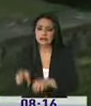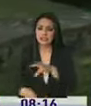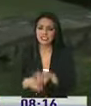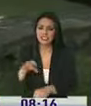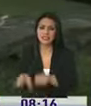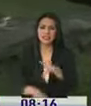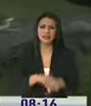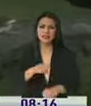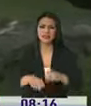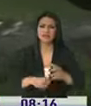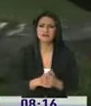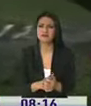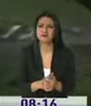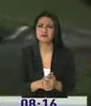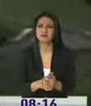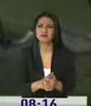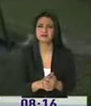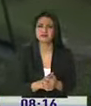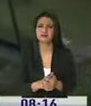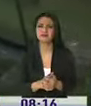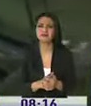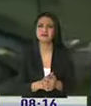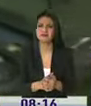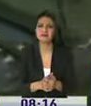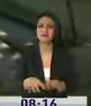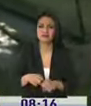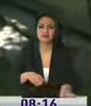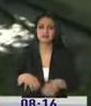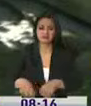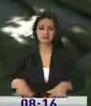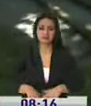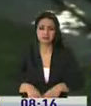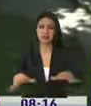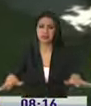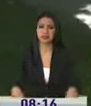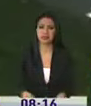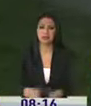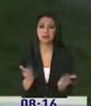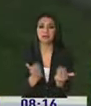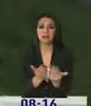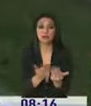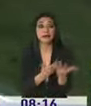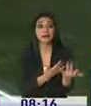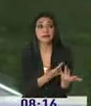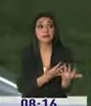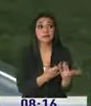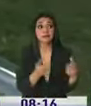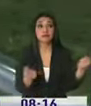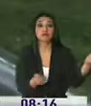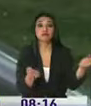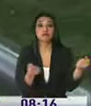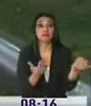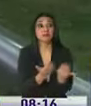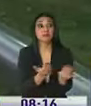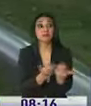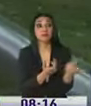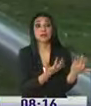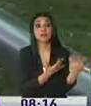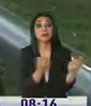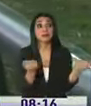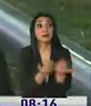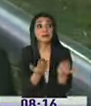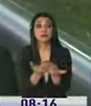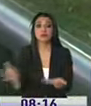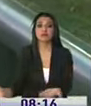de factores nos afectan. La basura queda desperdigada y hasta que el recolector pasa en su frecuencia, hay problemas. En